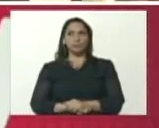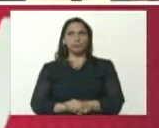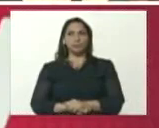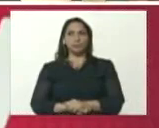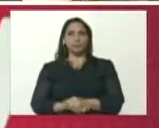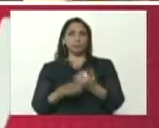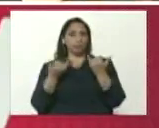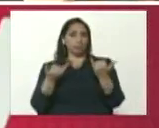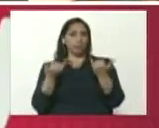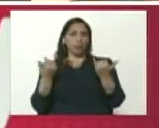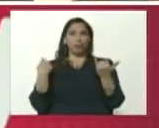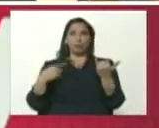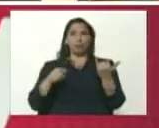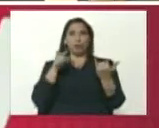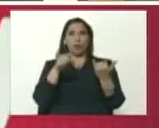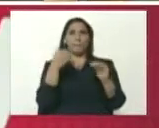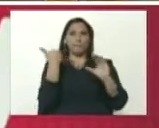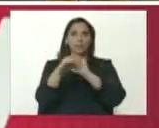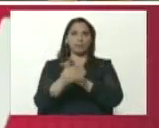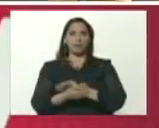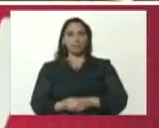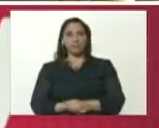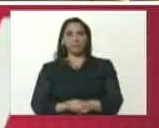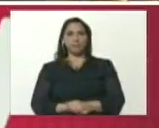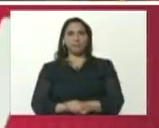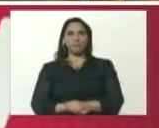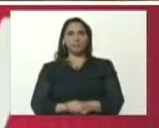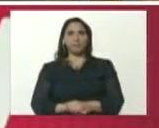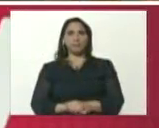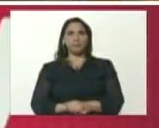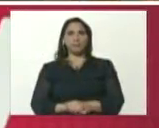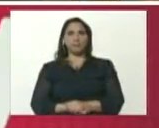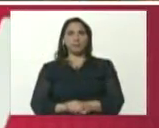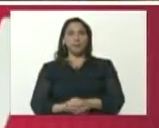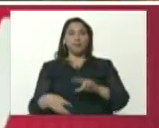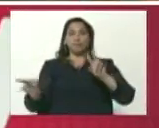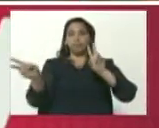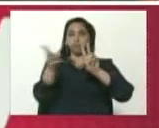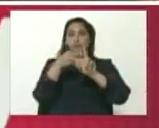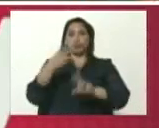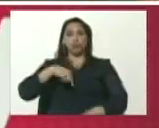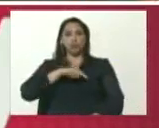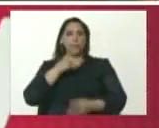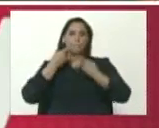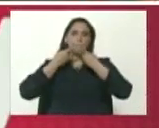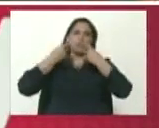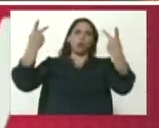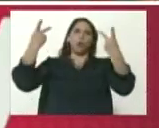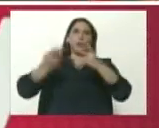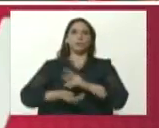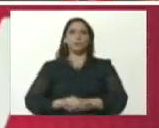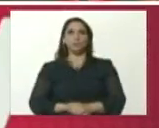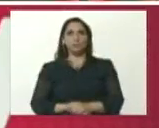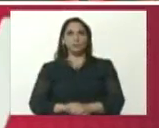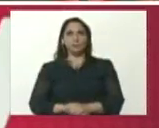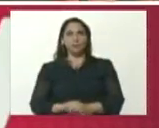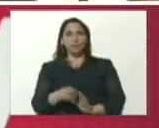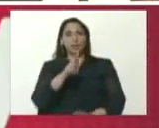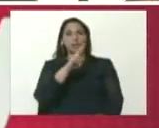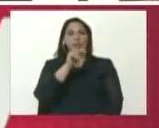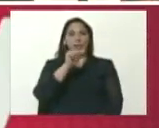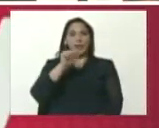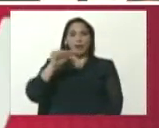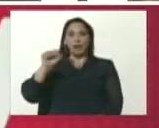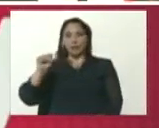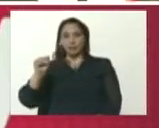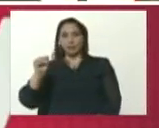mensajes a través de el hashtag que hemos lanzado por todas las redes sociales. RAAS en